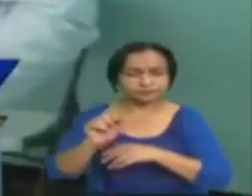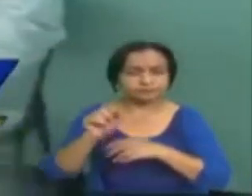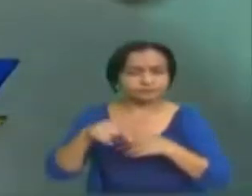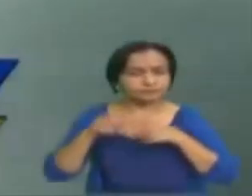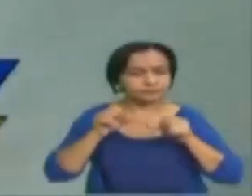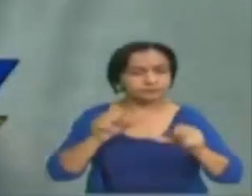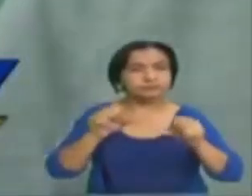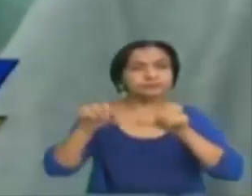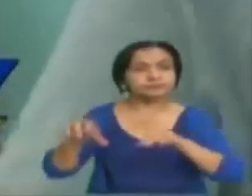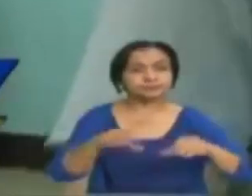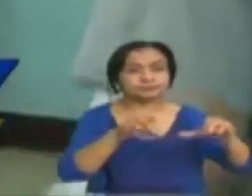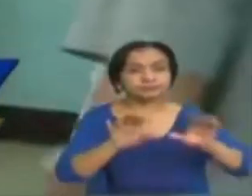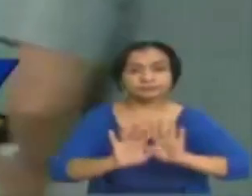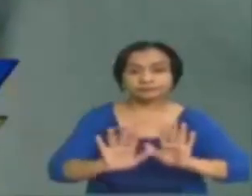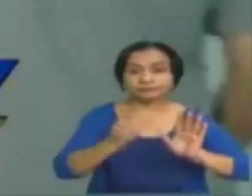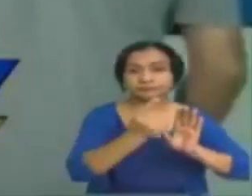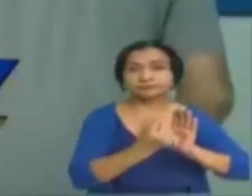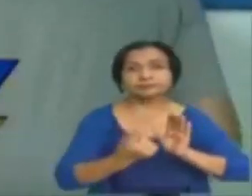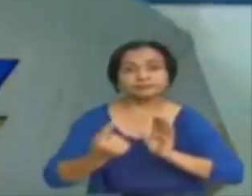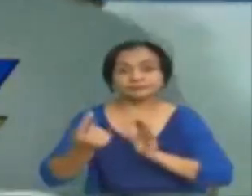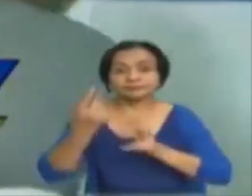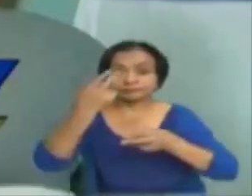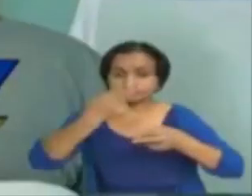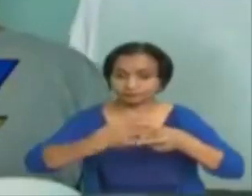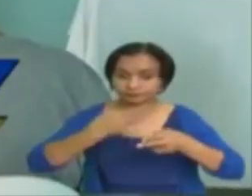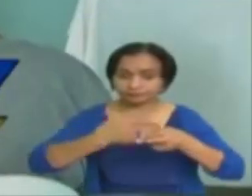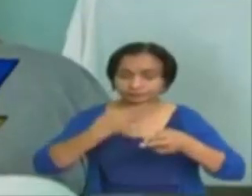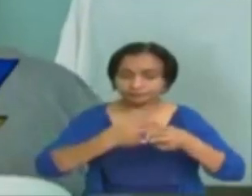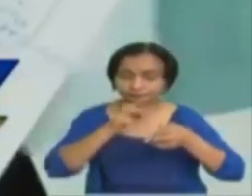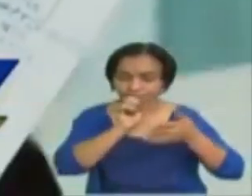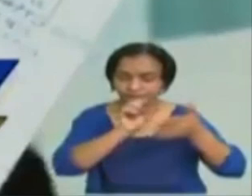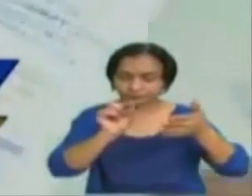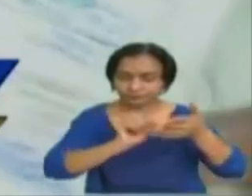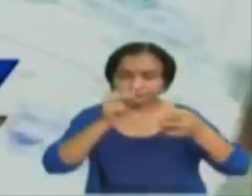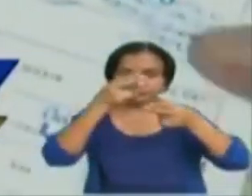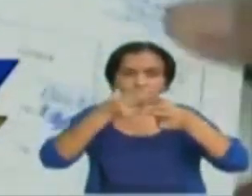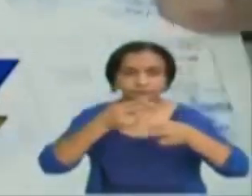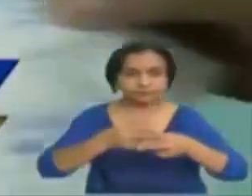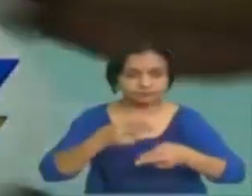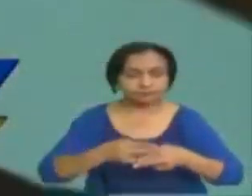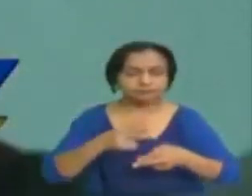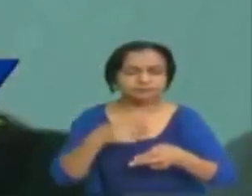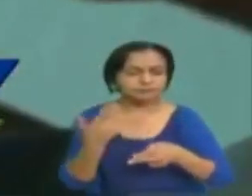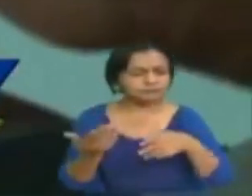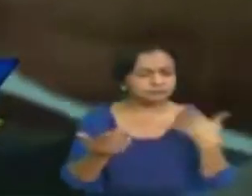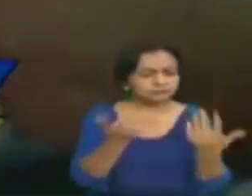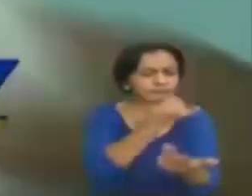circular nos explica, o en esta circular, las autoridades de salud nos explican